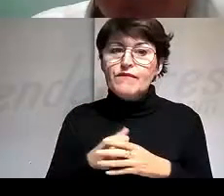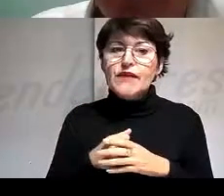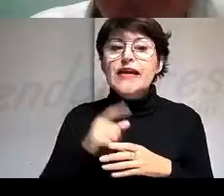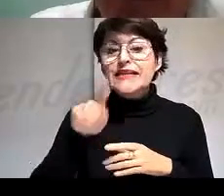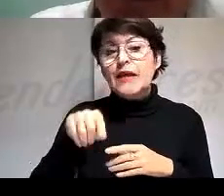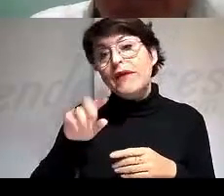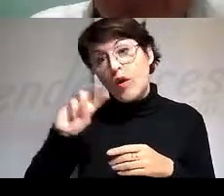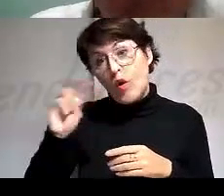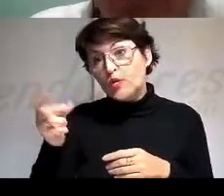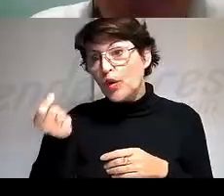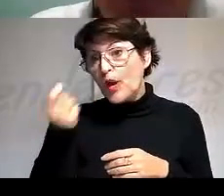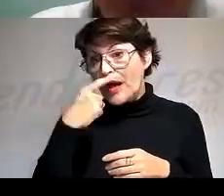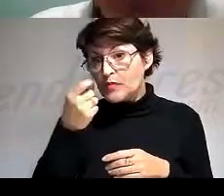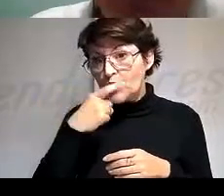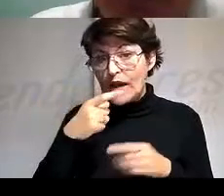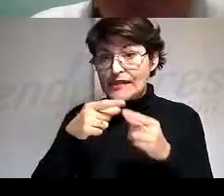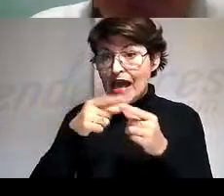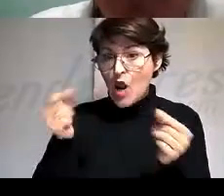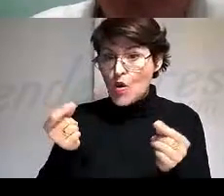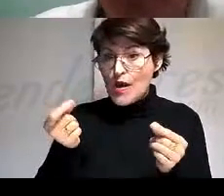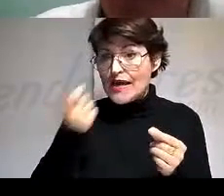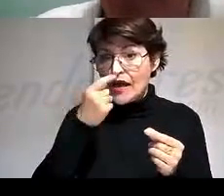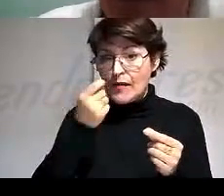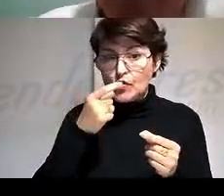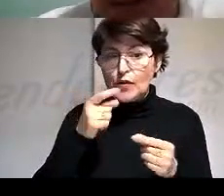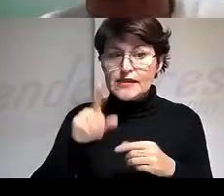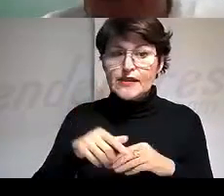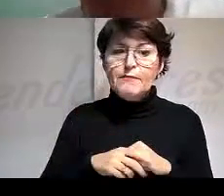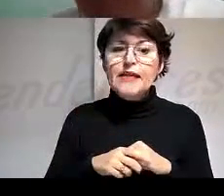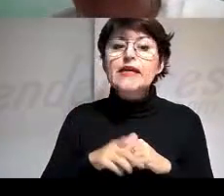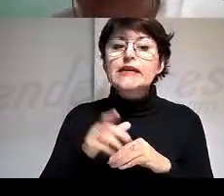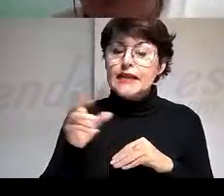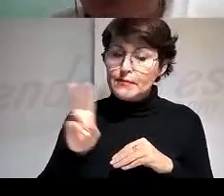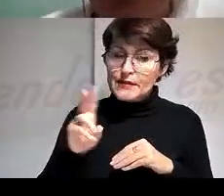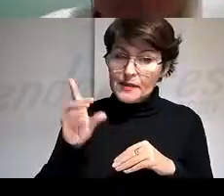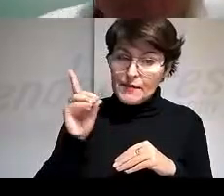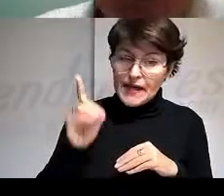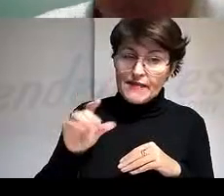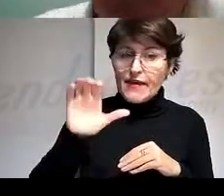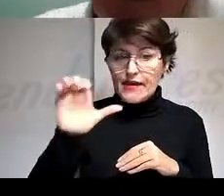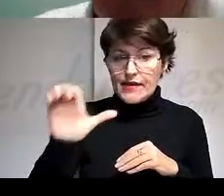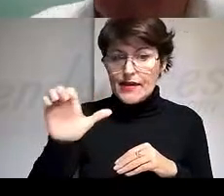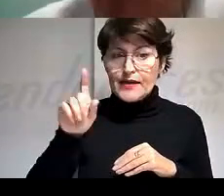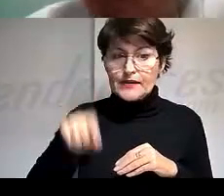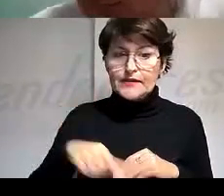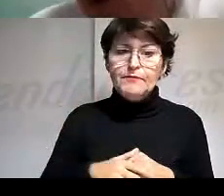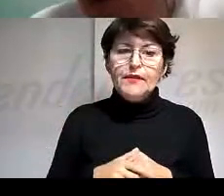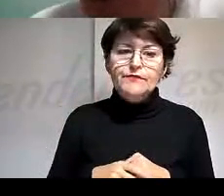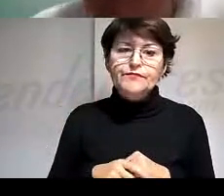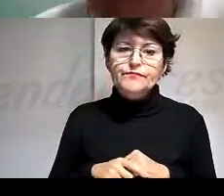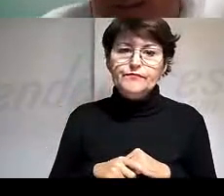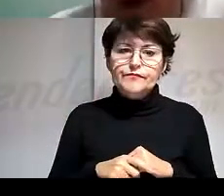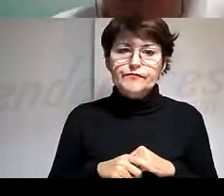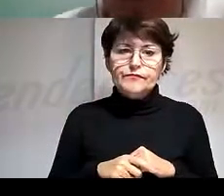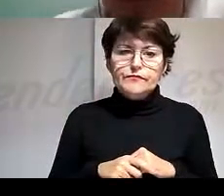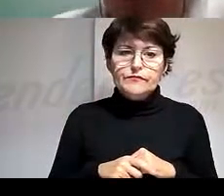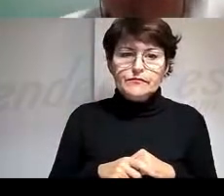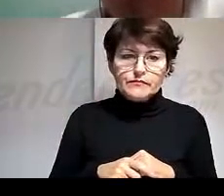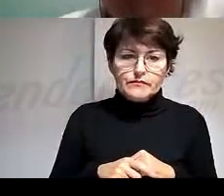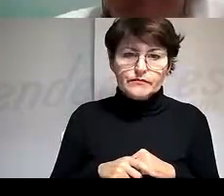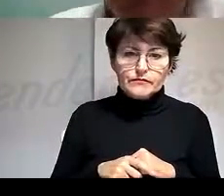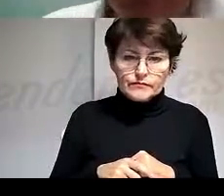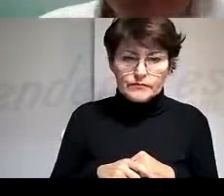cápsulas. Aquí en lugar de la vitamina C lleva vitamina D, también lleva vitamina E como antioxidante, pero lleva vitamina D. Puede resultar interesante por lo que